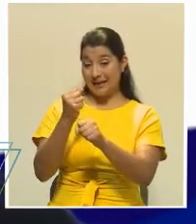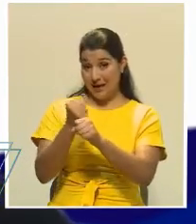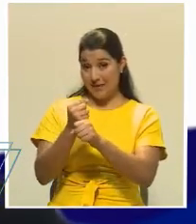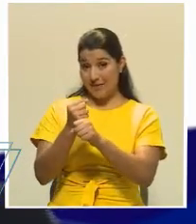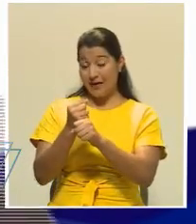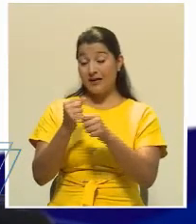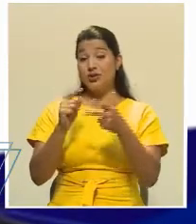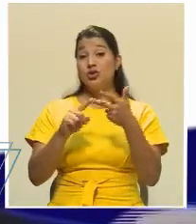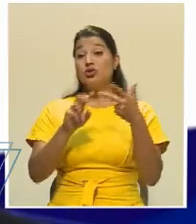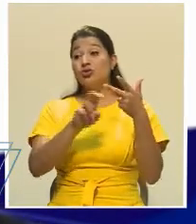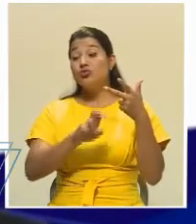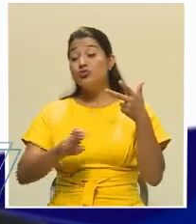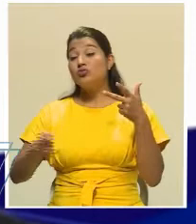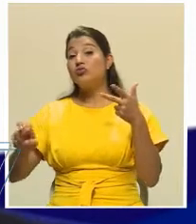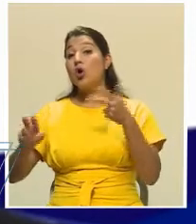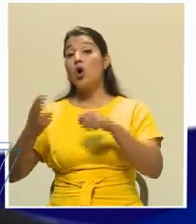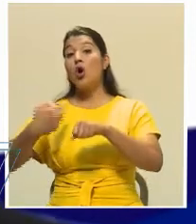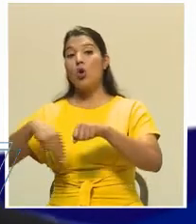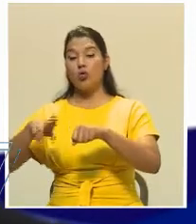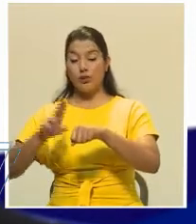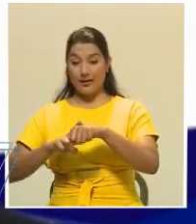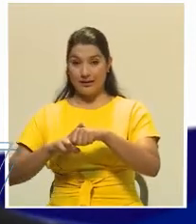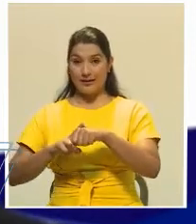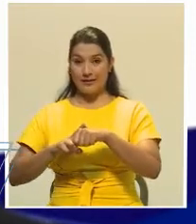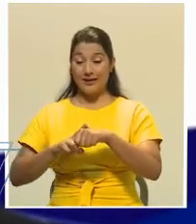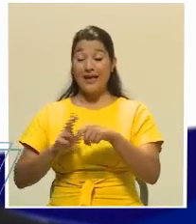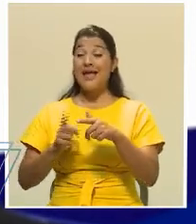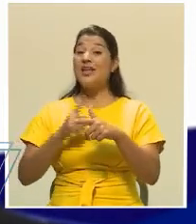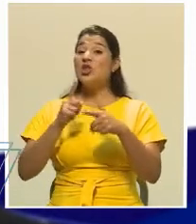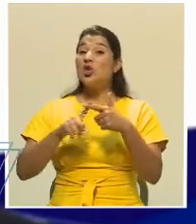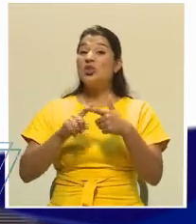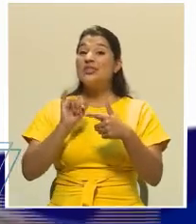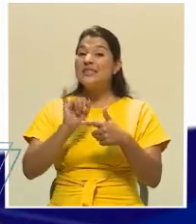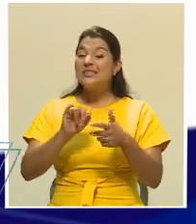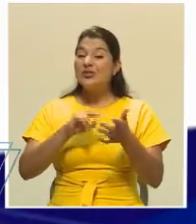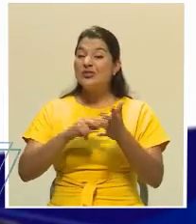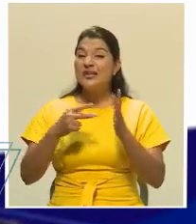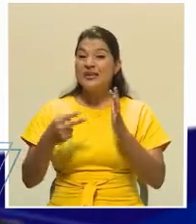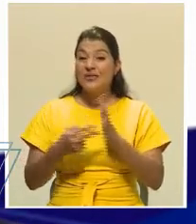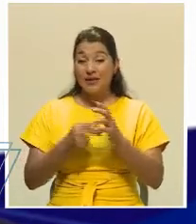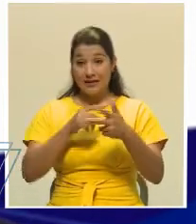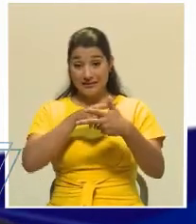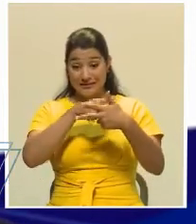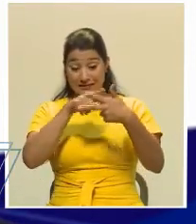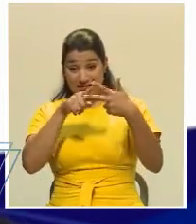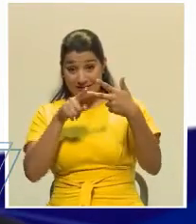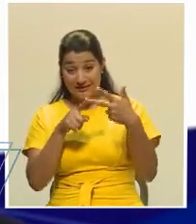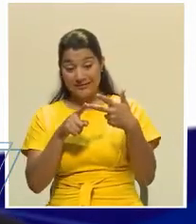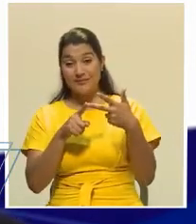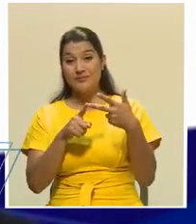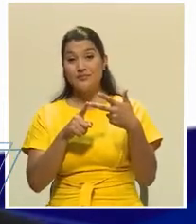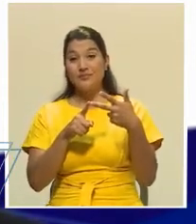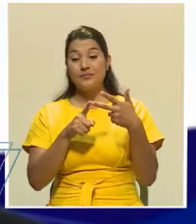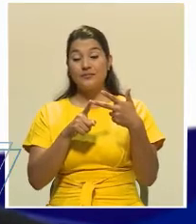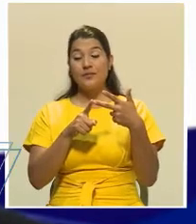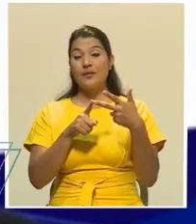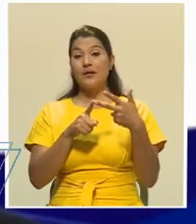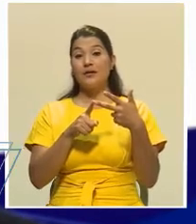transferencias corrientes, no de transferencias de capital. Eso lo que quiere decir es que para el resto de